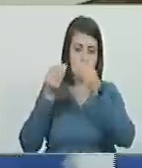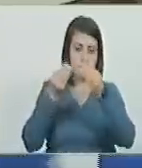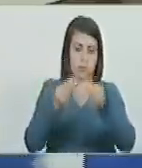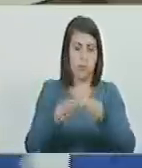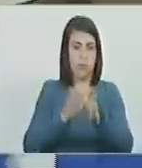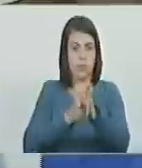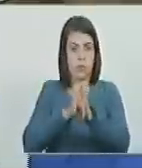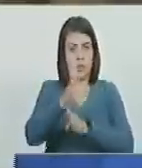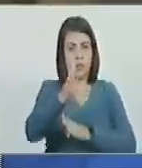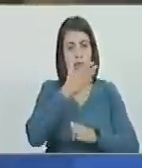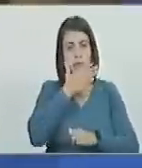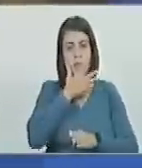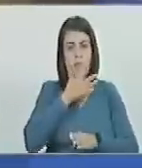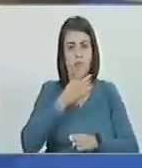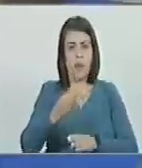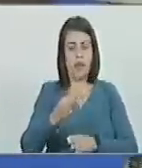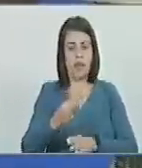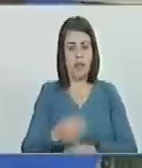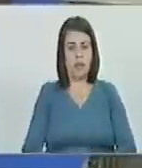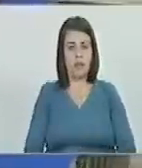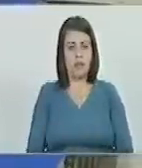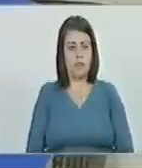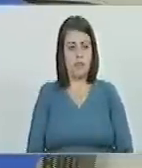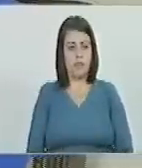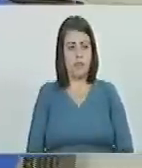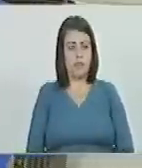el camino fuera muy fácil recorrerlo.